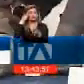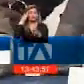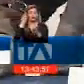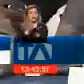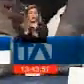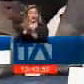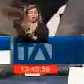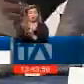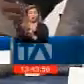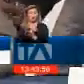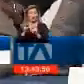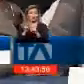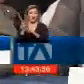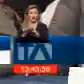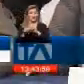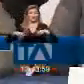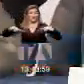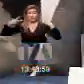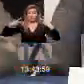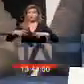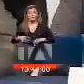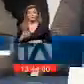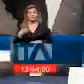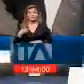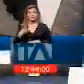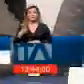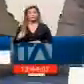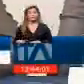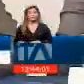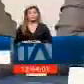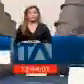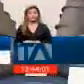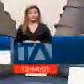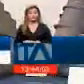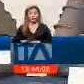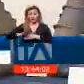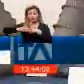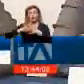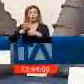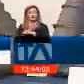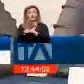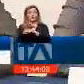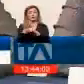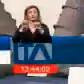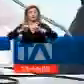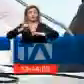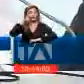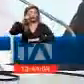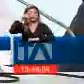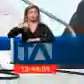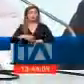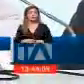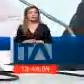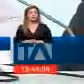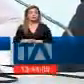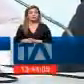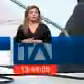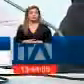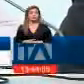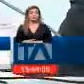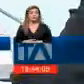desde su carrera que ha hecho durante toda su vida. Ese es el requisito que como adicional se sugiere de parte de la Fiscalía. Lo